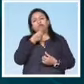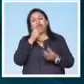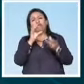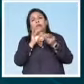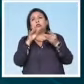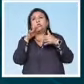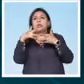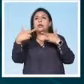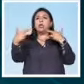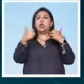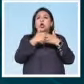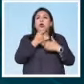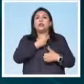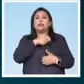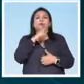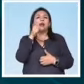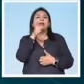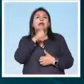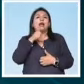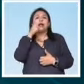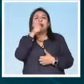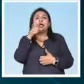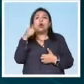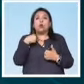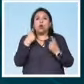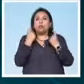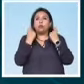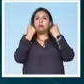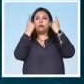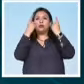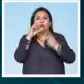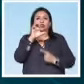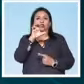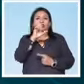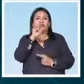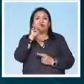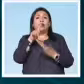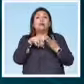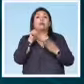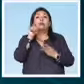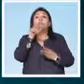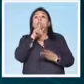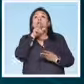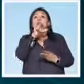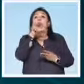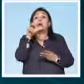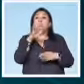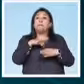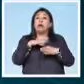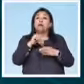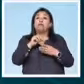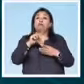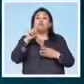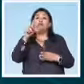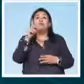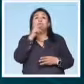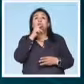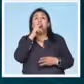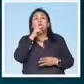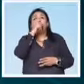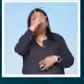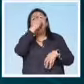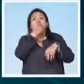habló de su relación con España y la lengua, de su admiración por Cervantes y su preocupación por el aumento de los anglicismos o